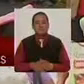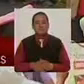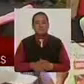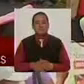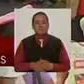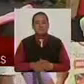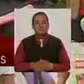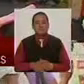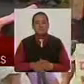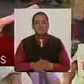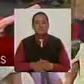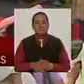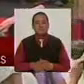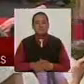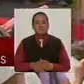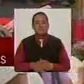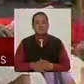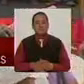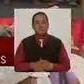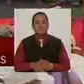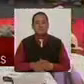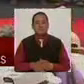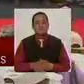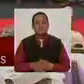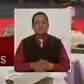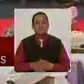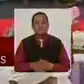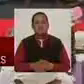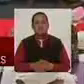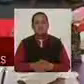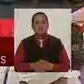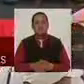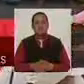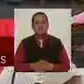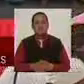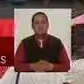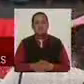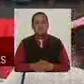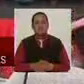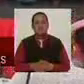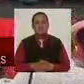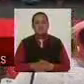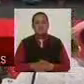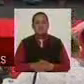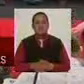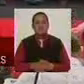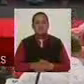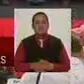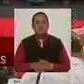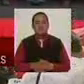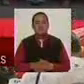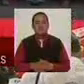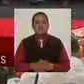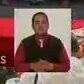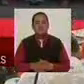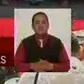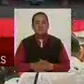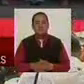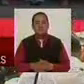comunidad, basatka manuani, baquichi motor, nunuka, y tu que jamo aquiscam, yenita